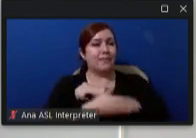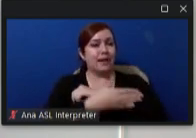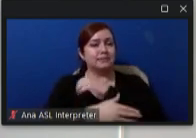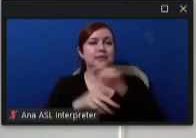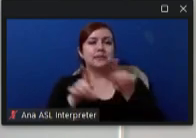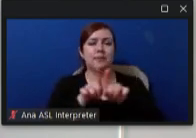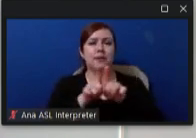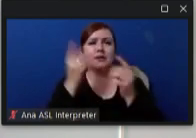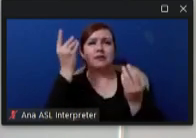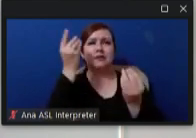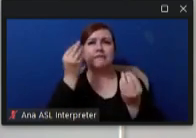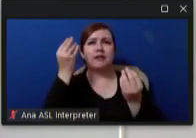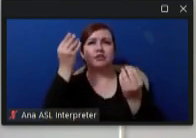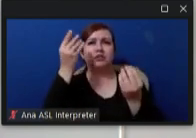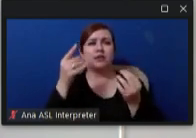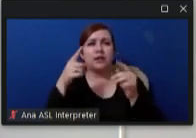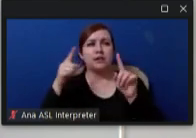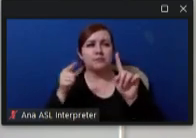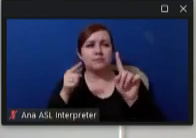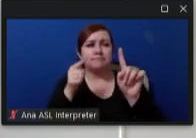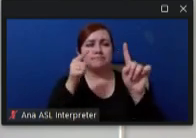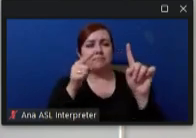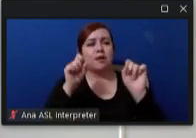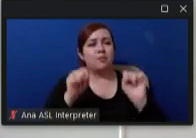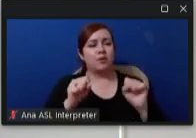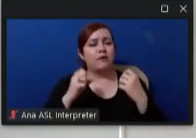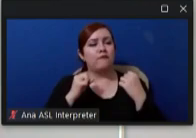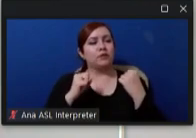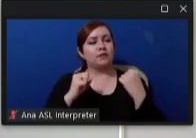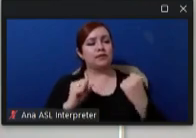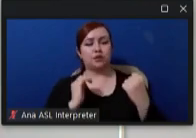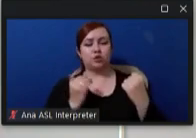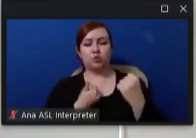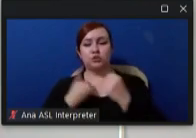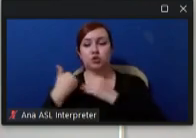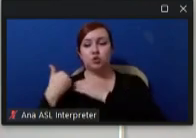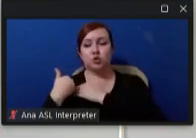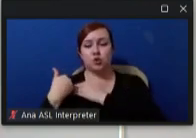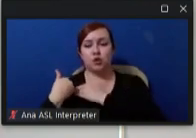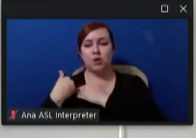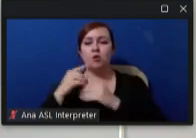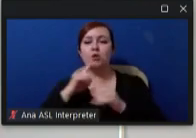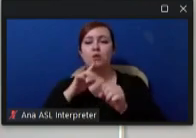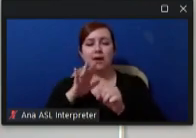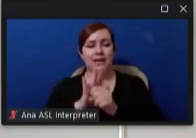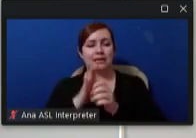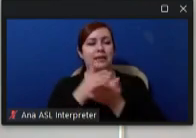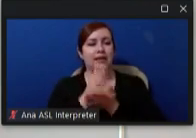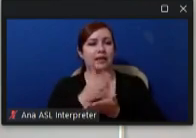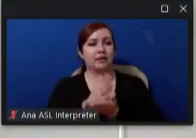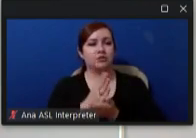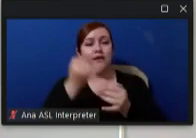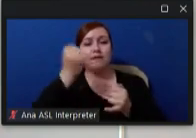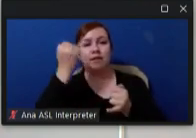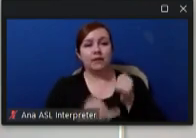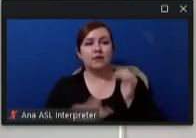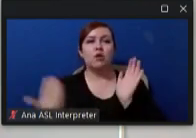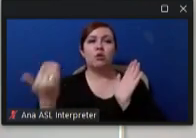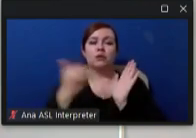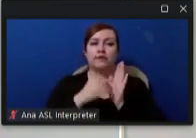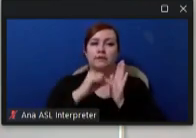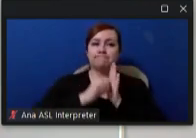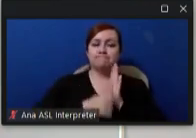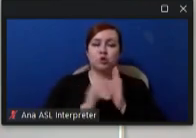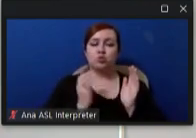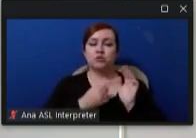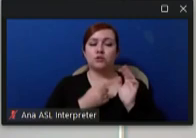reflexionar sobre el camino a seguir para fortalecer nuestro rol como garante de derechos. Finalmente, reiteramos nuestro compromiso